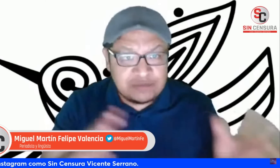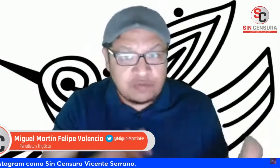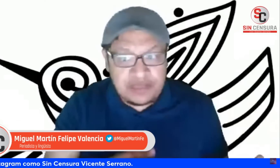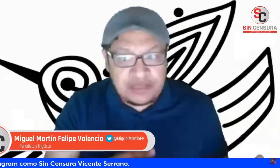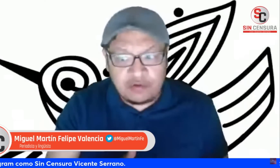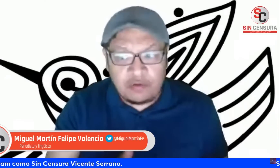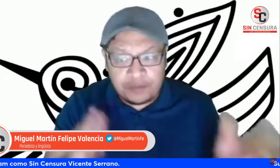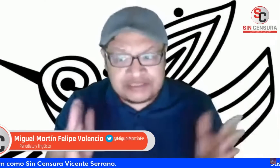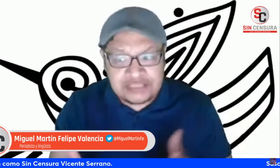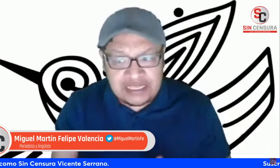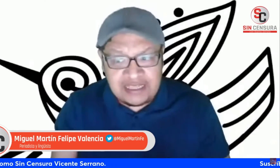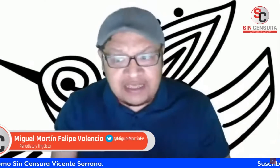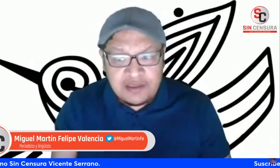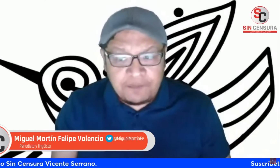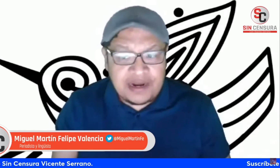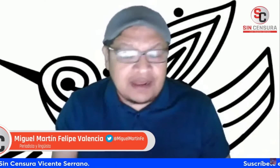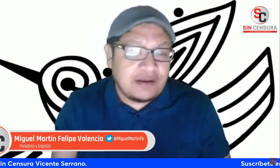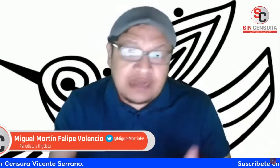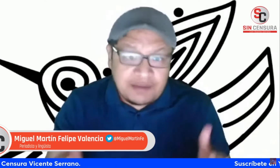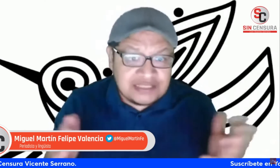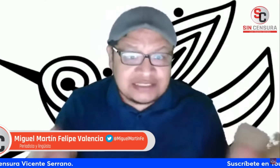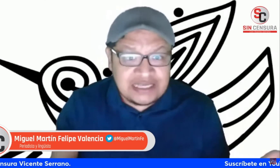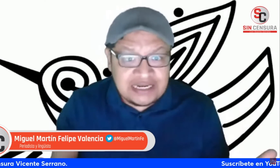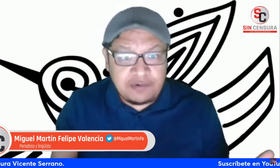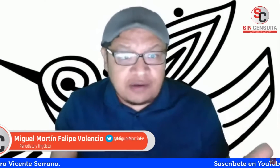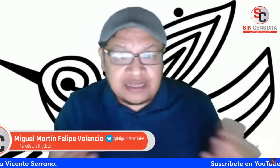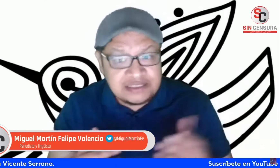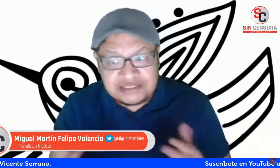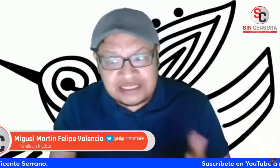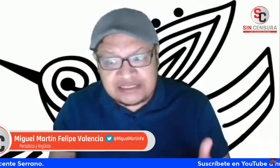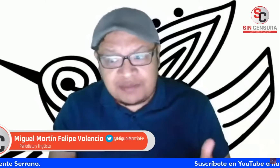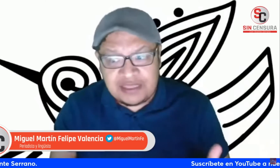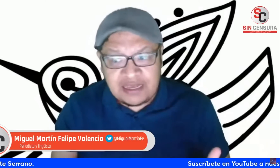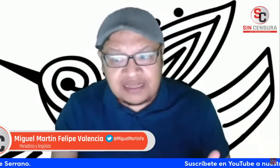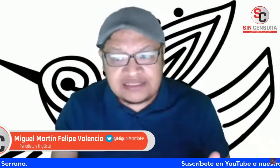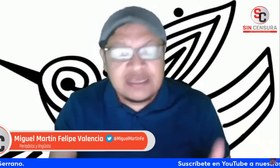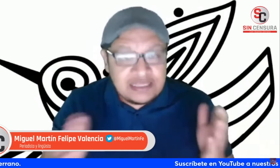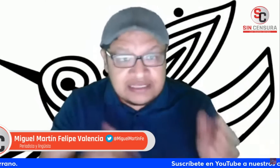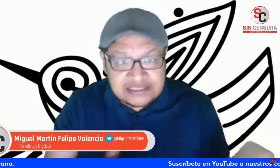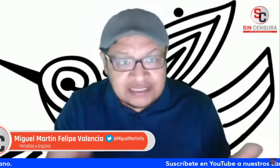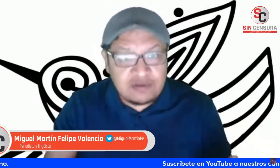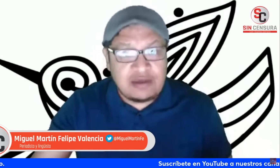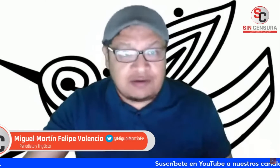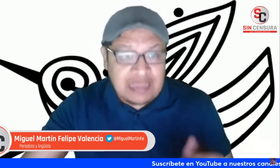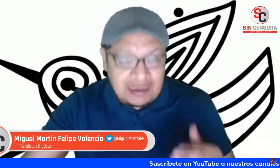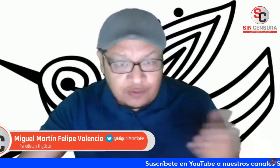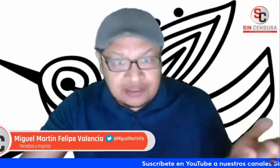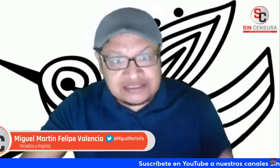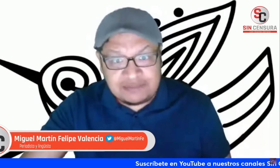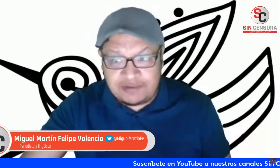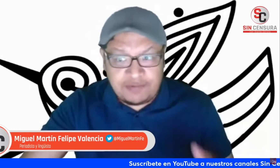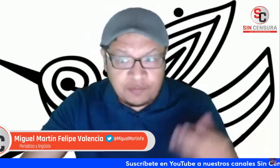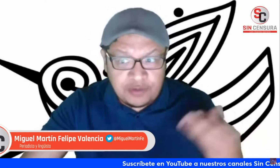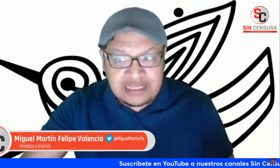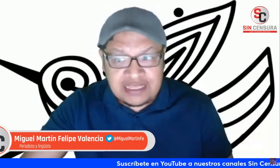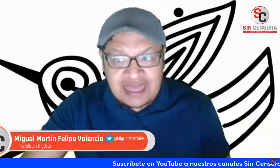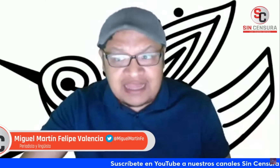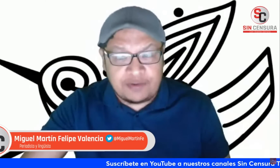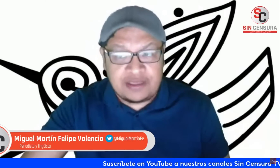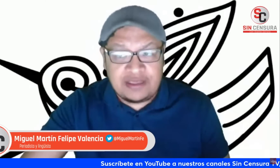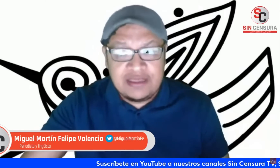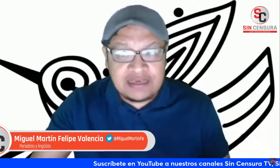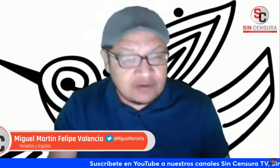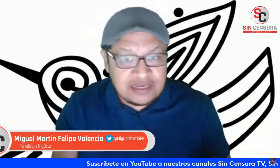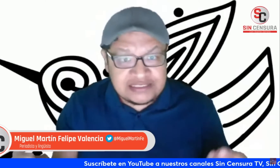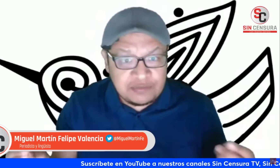diseñados en ese momento o puestos ahí para lavarles el cerebro a las amas de casa mexicanas, diciendo, y acuérdense, fue muy